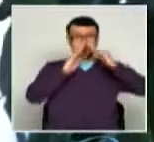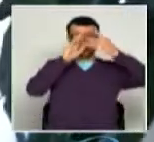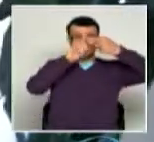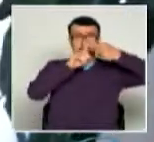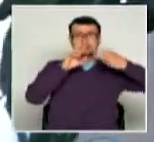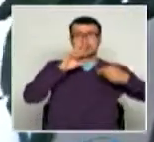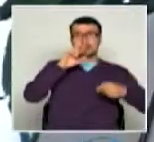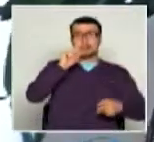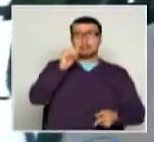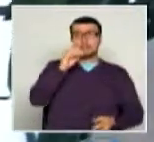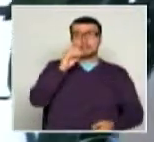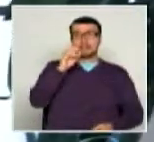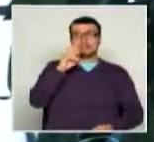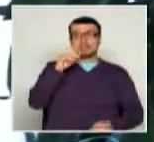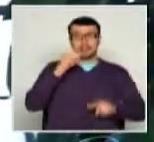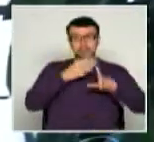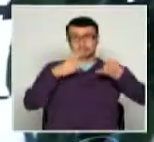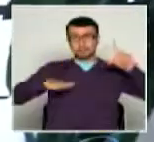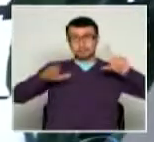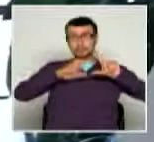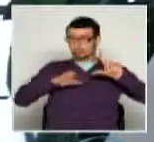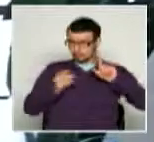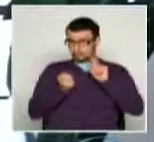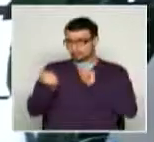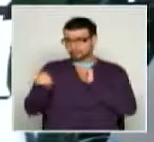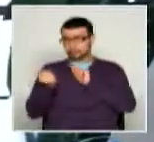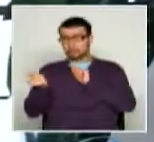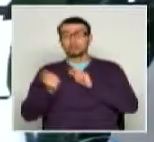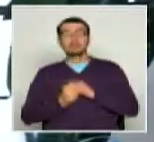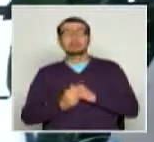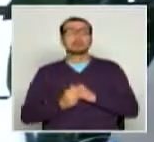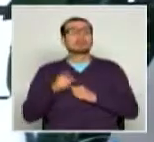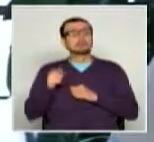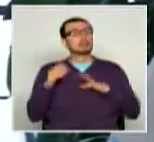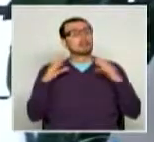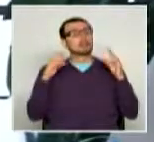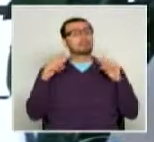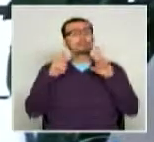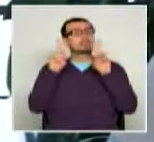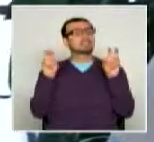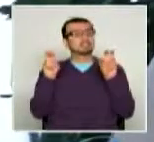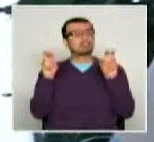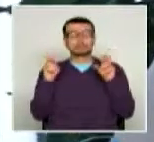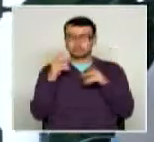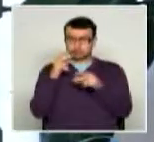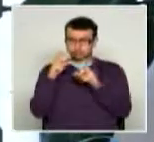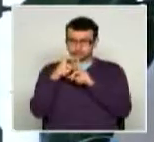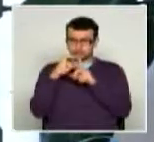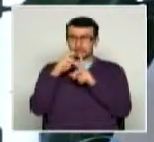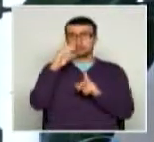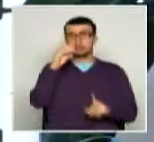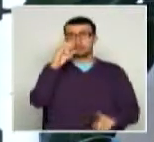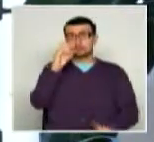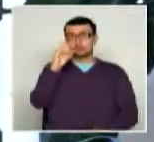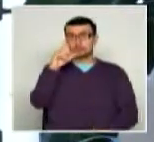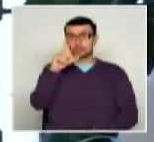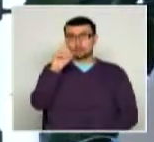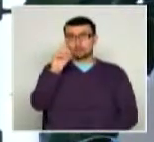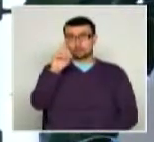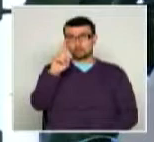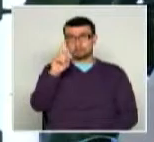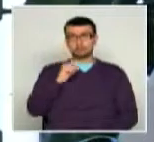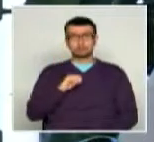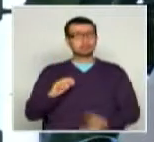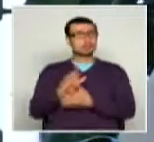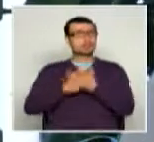Quebradas, y vamos a hablar sobre el dolor, porque se ha convertido en un dolor de cabeza para los médicos y para